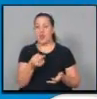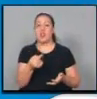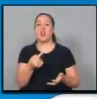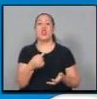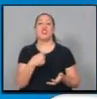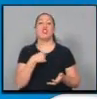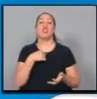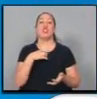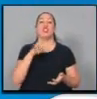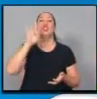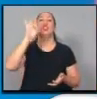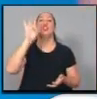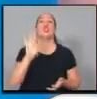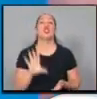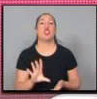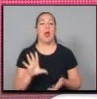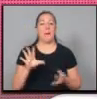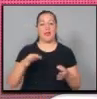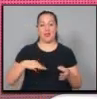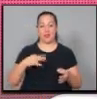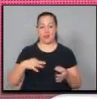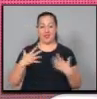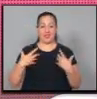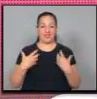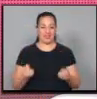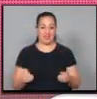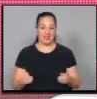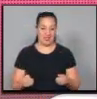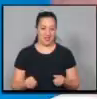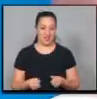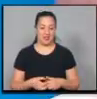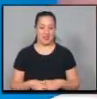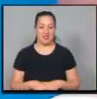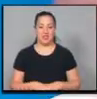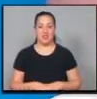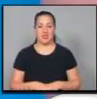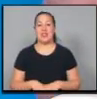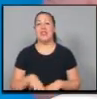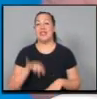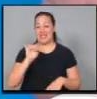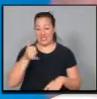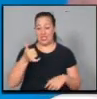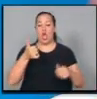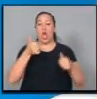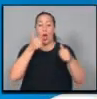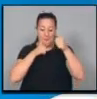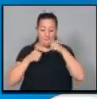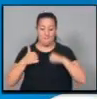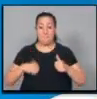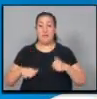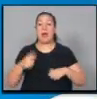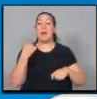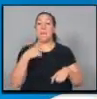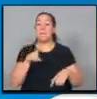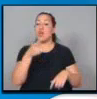solo vida sana, dice Graciela. Y obviamente que me he hecho cirugía, pero si vos no tenés una vida sana, y lo dijimos acá,